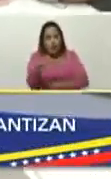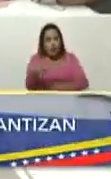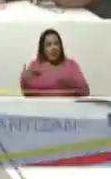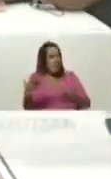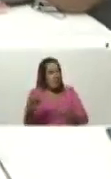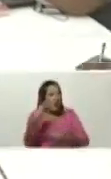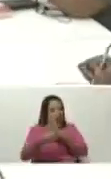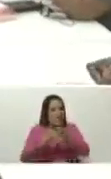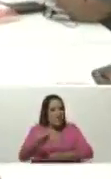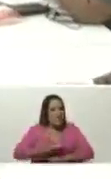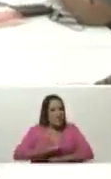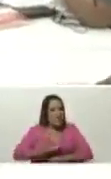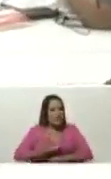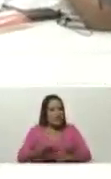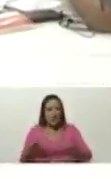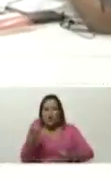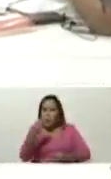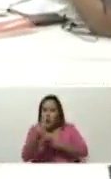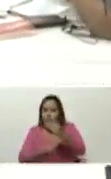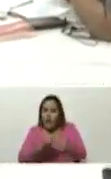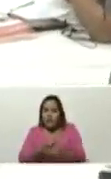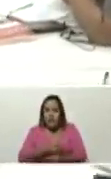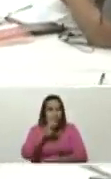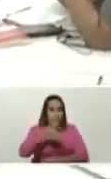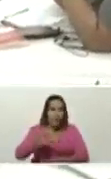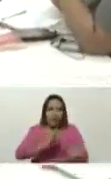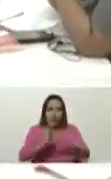hace el poder? ¿Qué no hace el Estado?